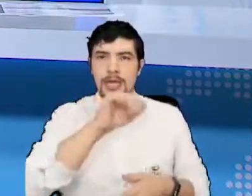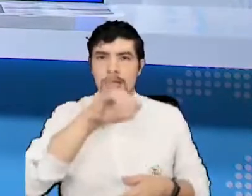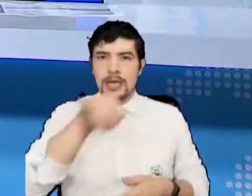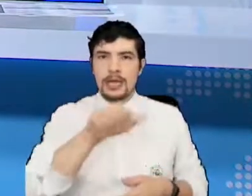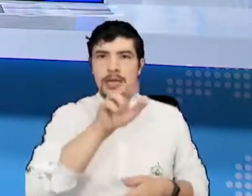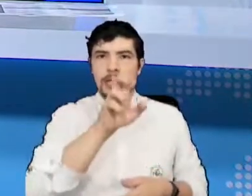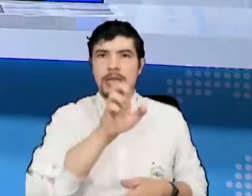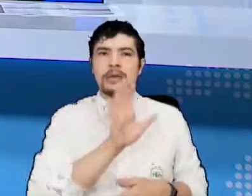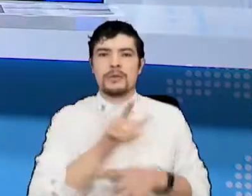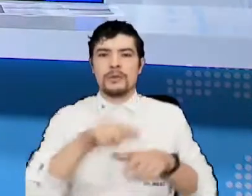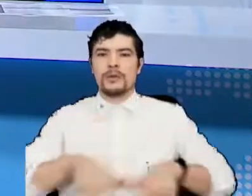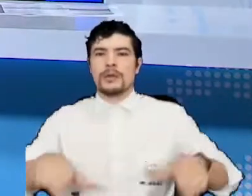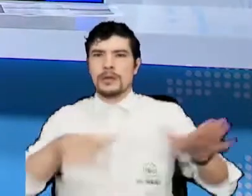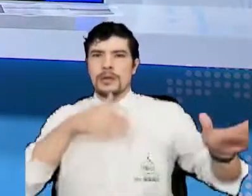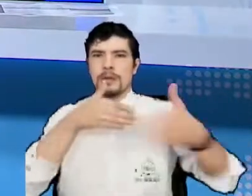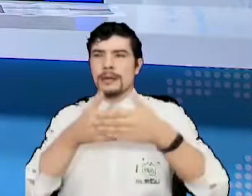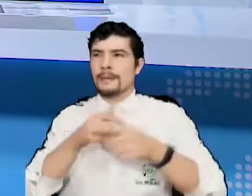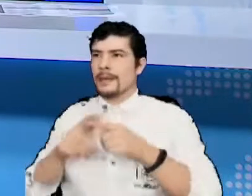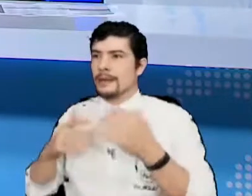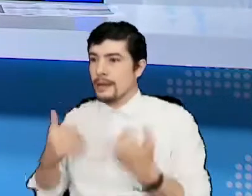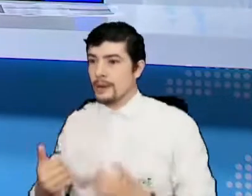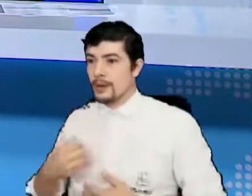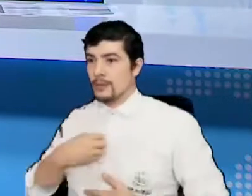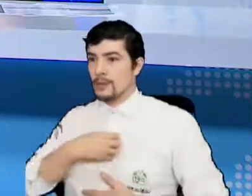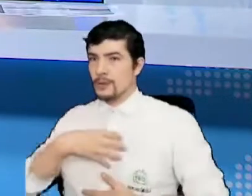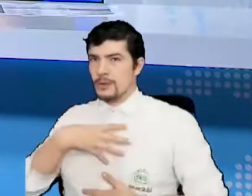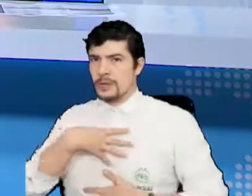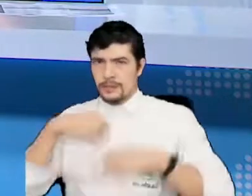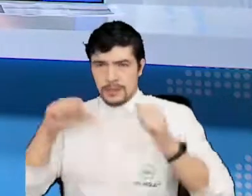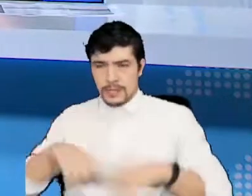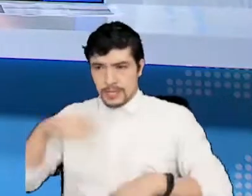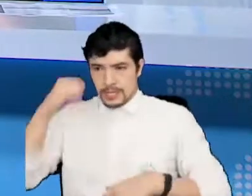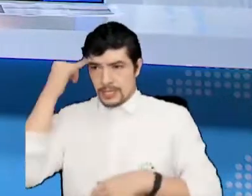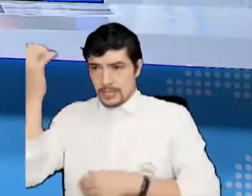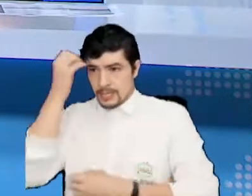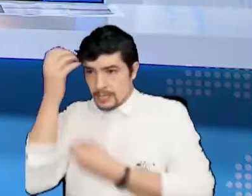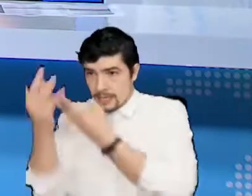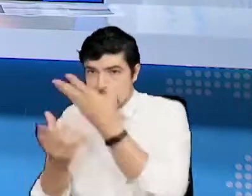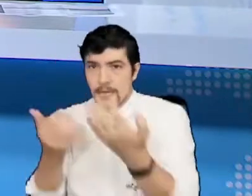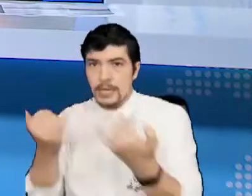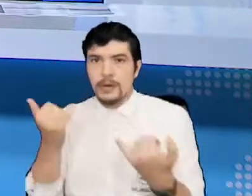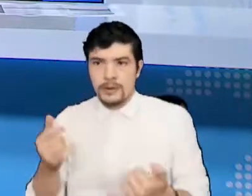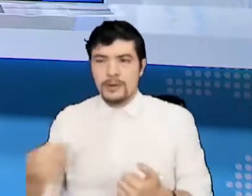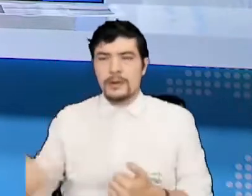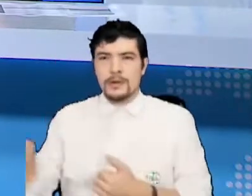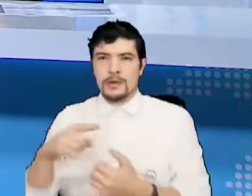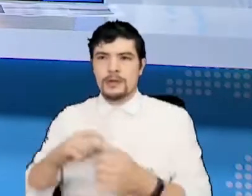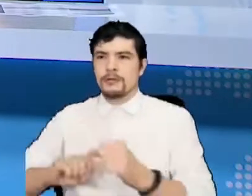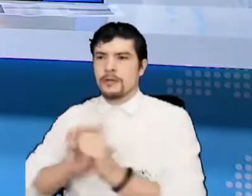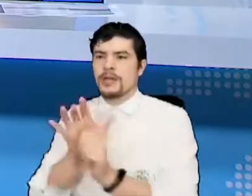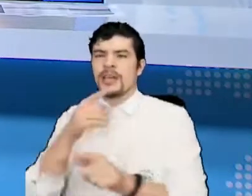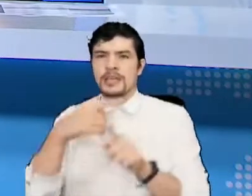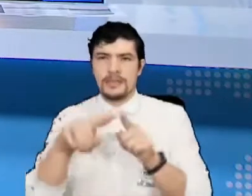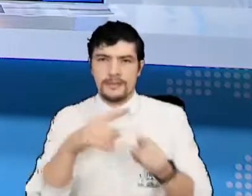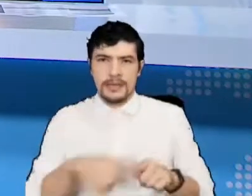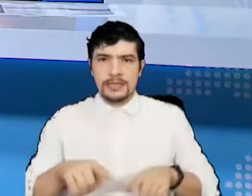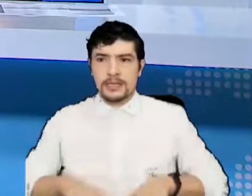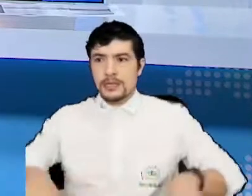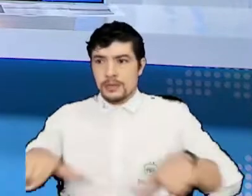embargo, Elías, esta es una oportunidad para reinventarse. De esta forma lo están haciendo en la pandemia la mayoría de restaurantes.